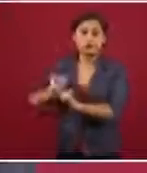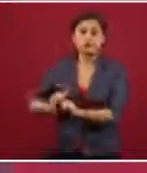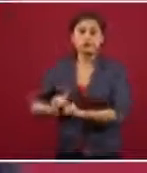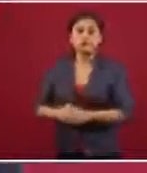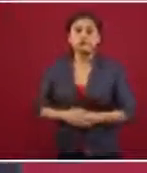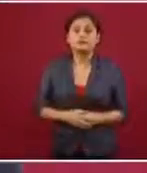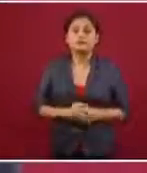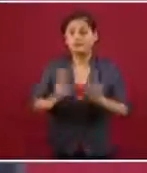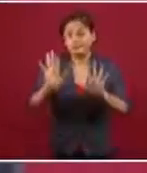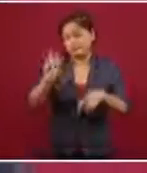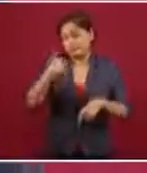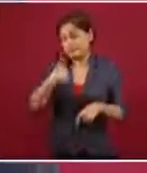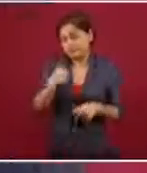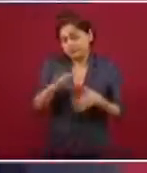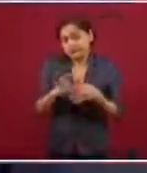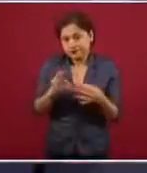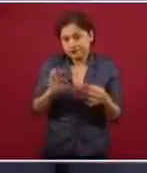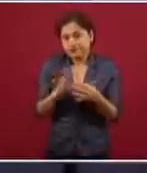esa explicación